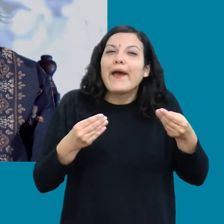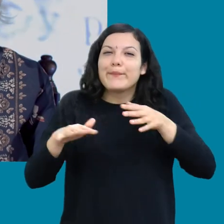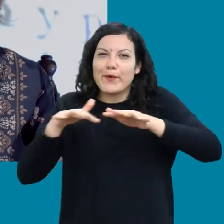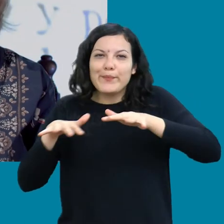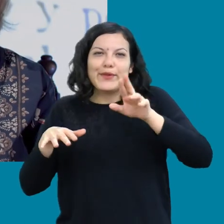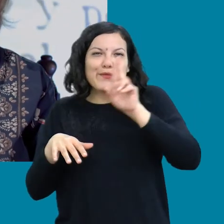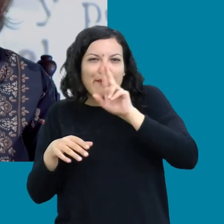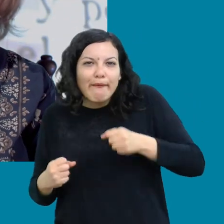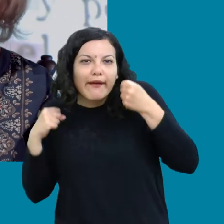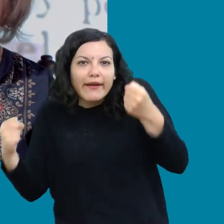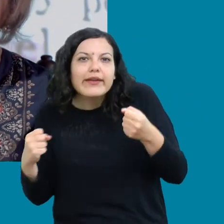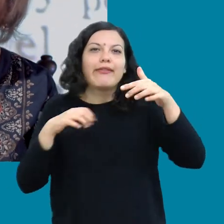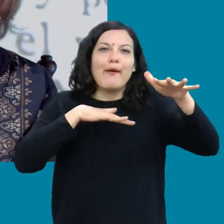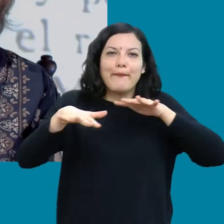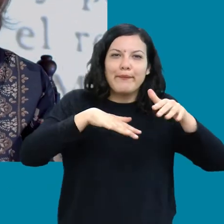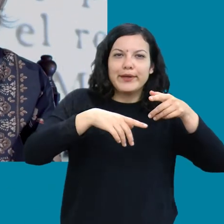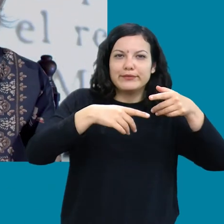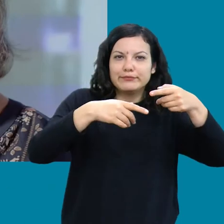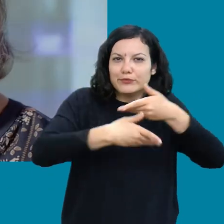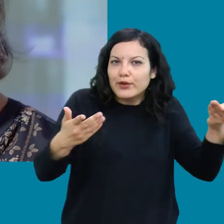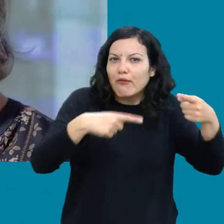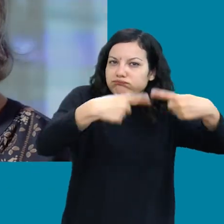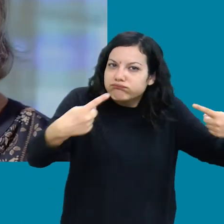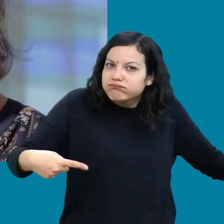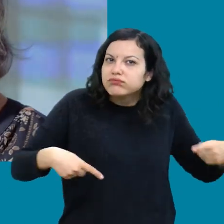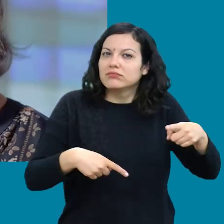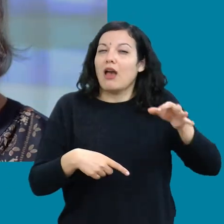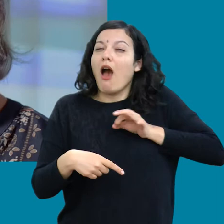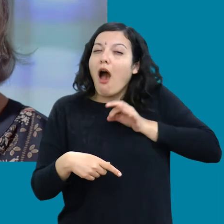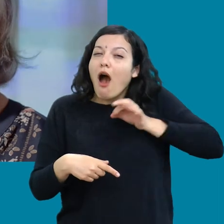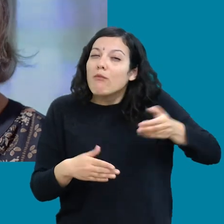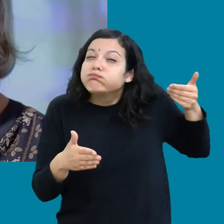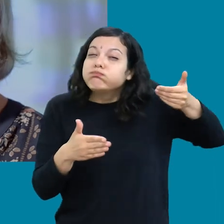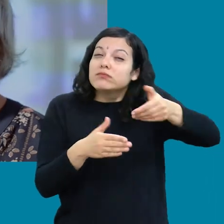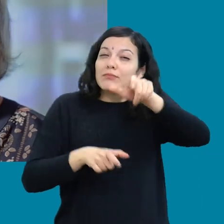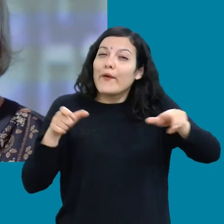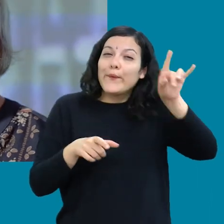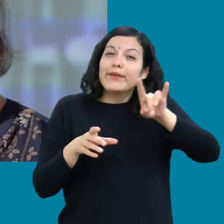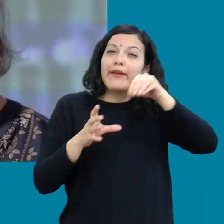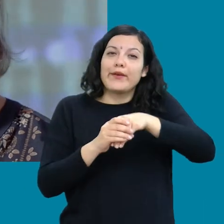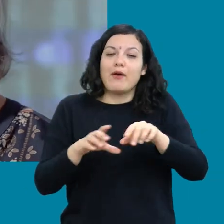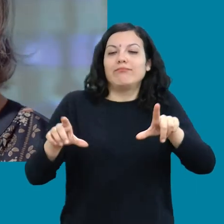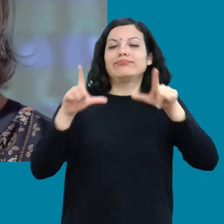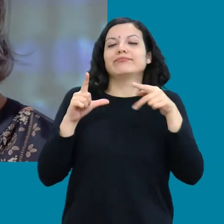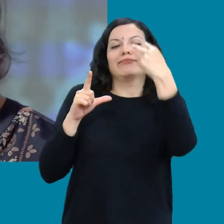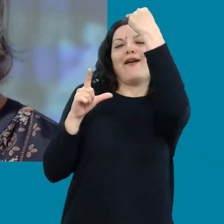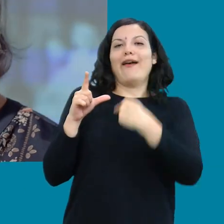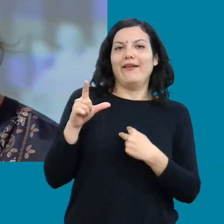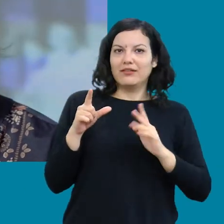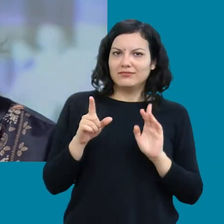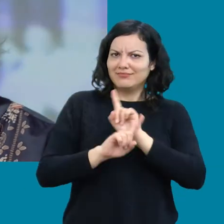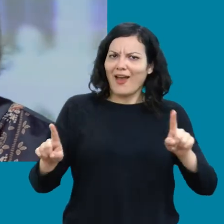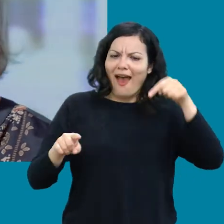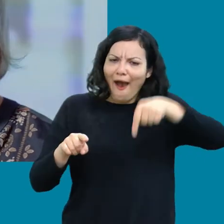feministas, que escuche a los movimientos sociales. Mucho tiempo los universitarios nos miramos a nosotros mismos. Es hora